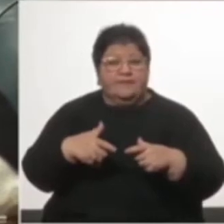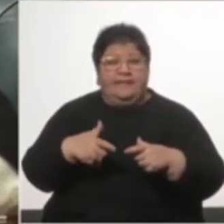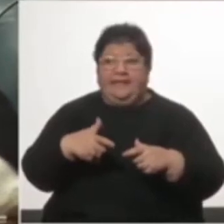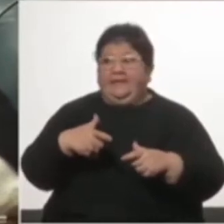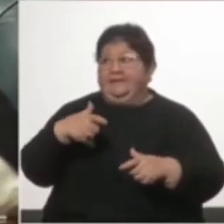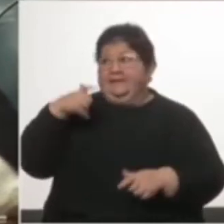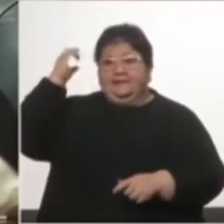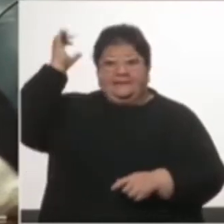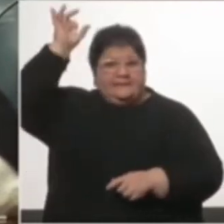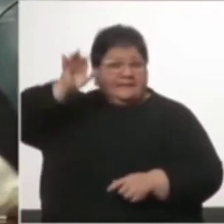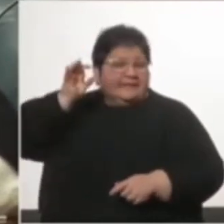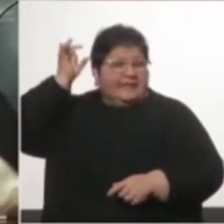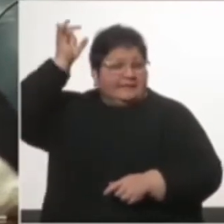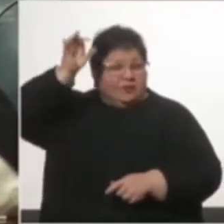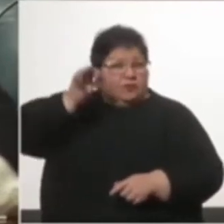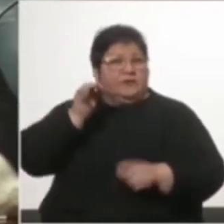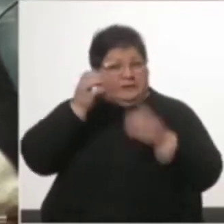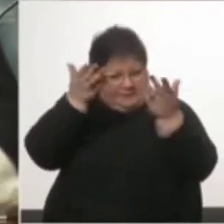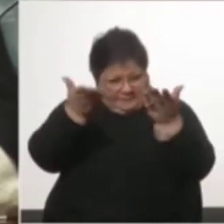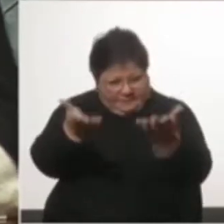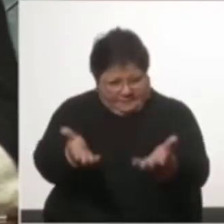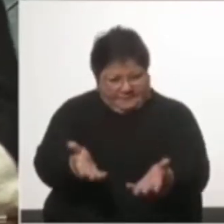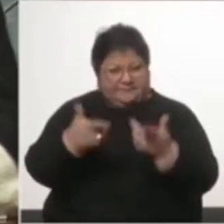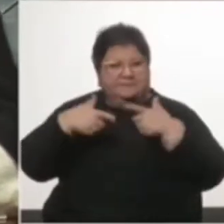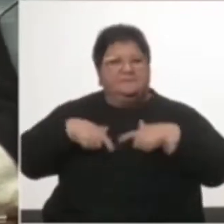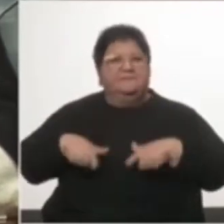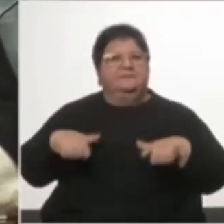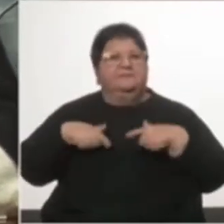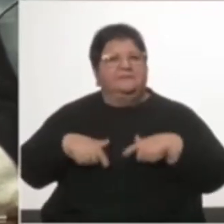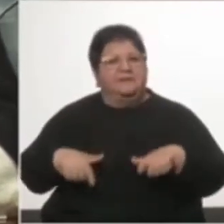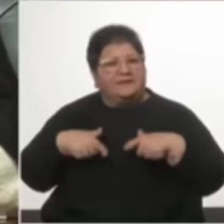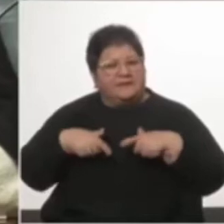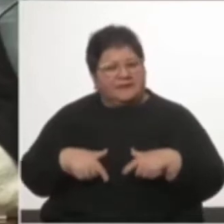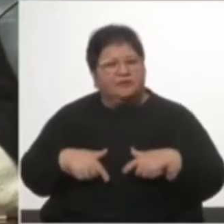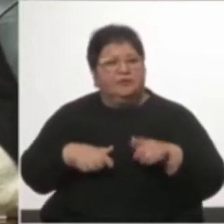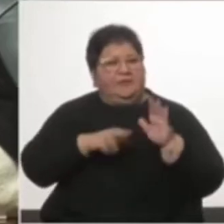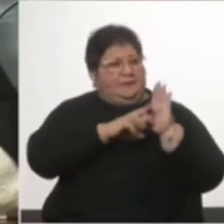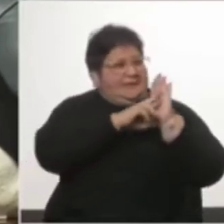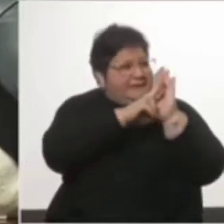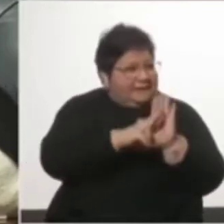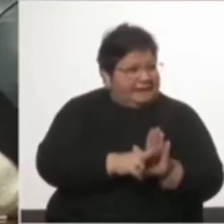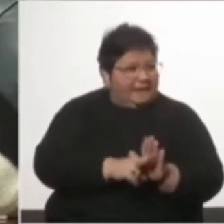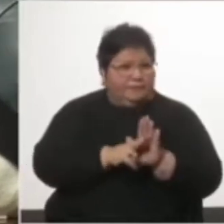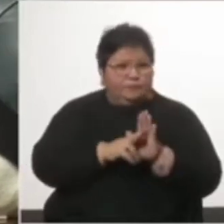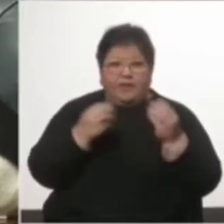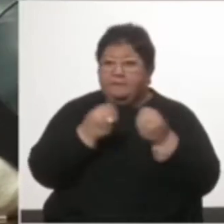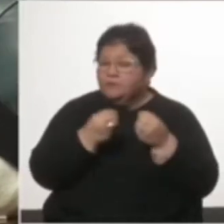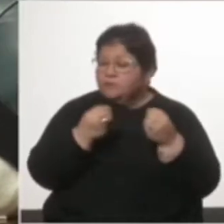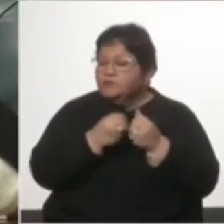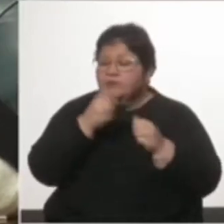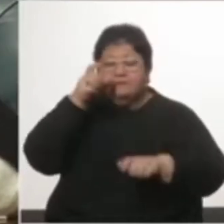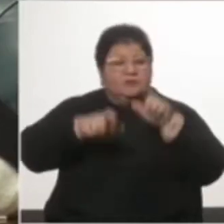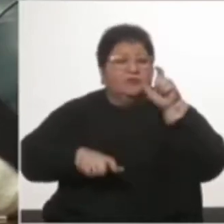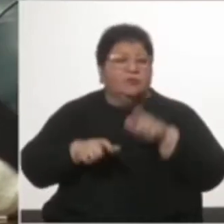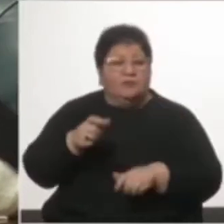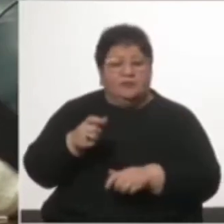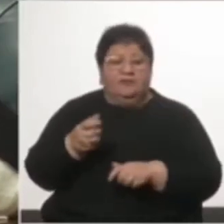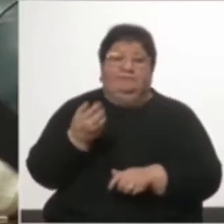en tanto representantes, porque estamos aquí representando también a mucha gente, cerca del